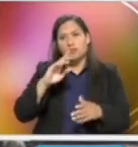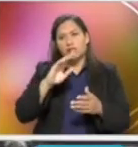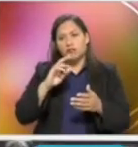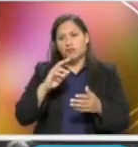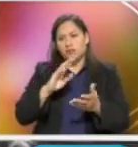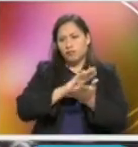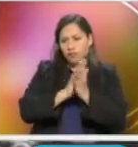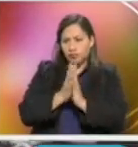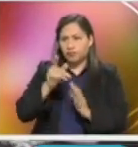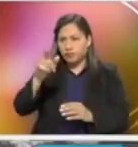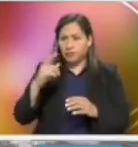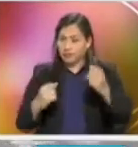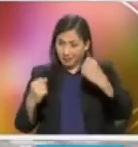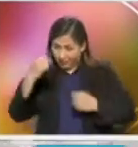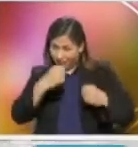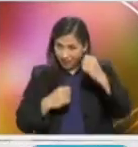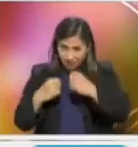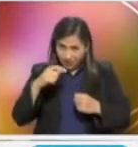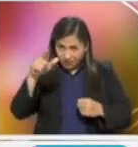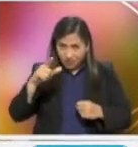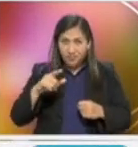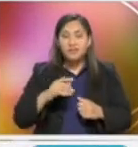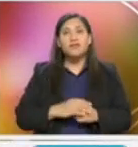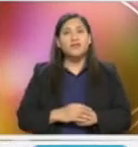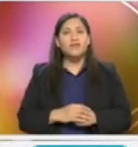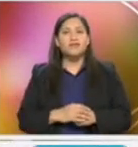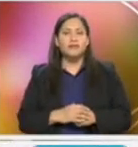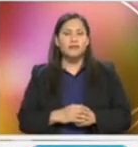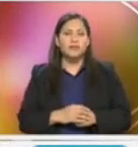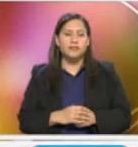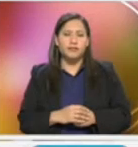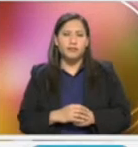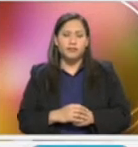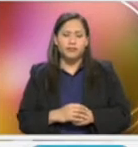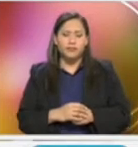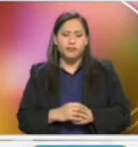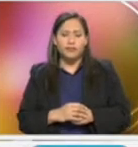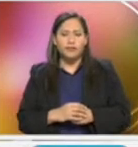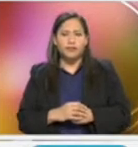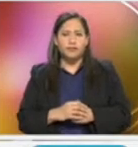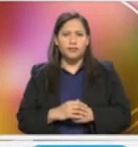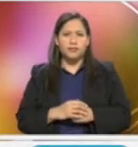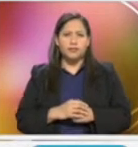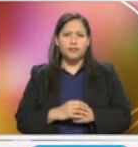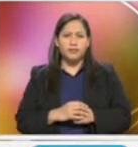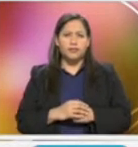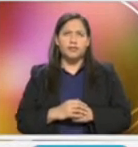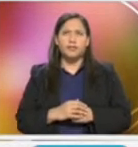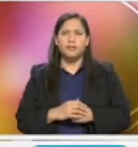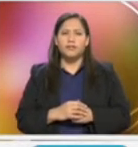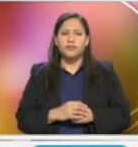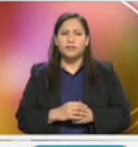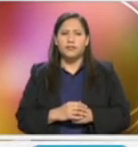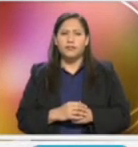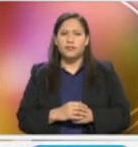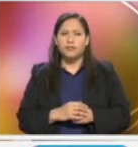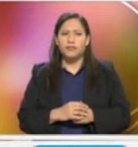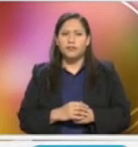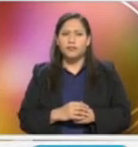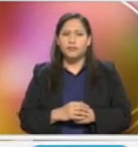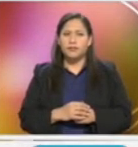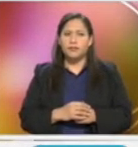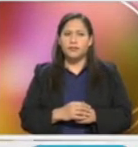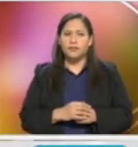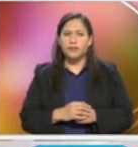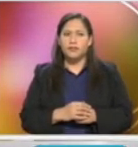todo además siendo boxeador, que son pues no los tenemos y hacemos mal, pero tienes este prejuicio y estereotipo